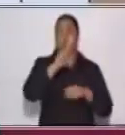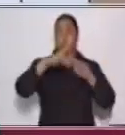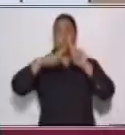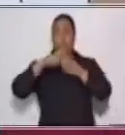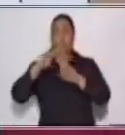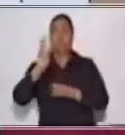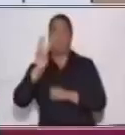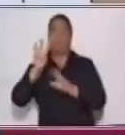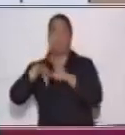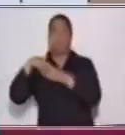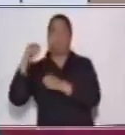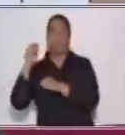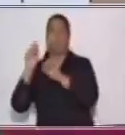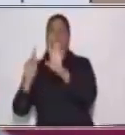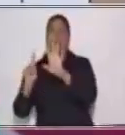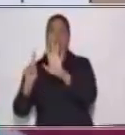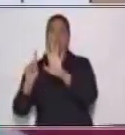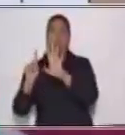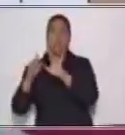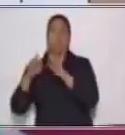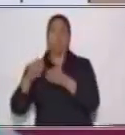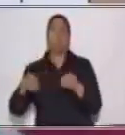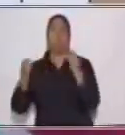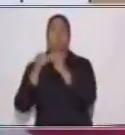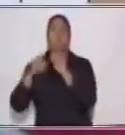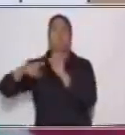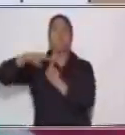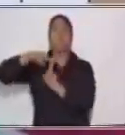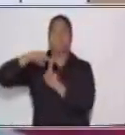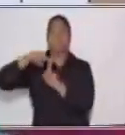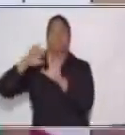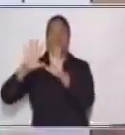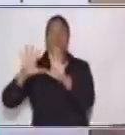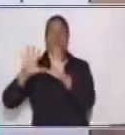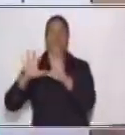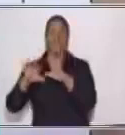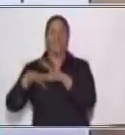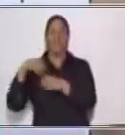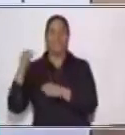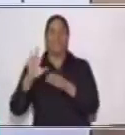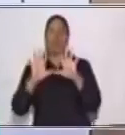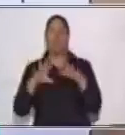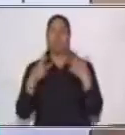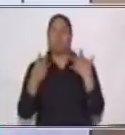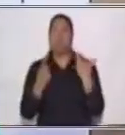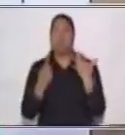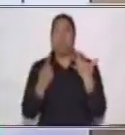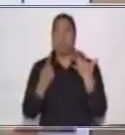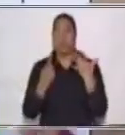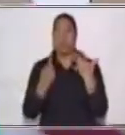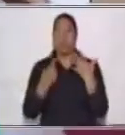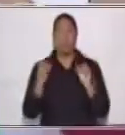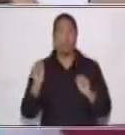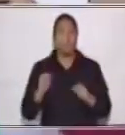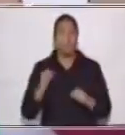6. 6 más 10, 16. ¿Lo satisface? No.